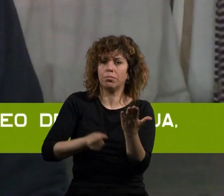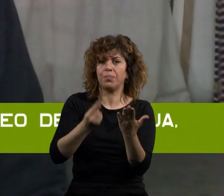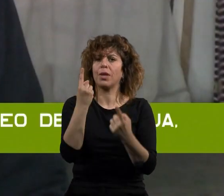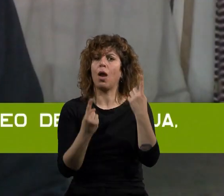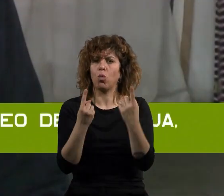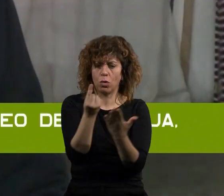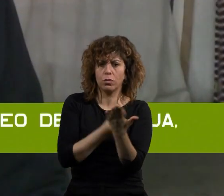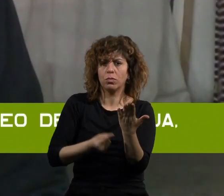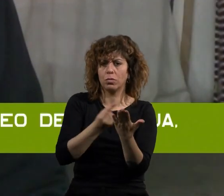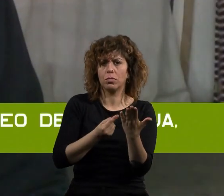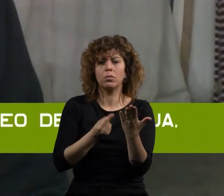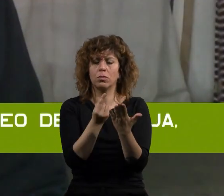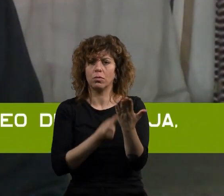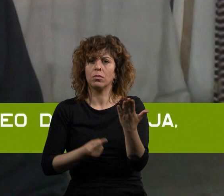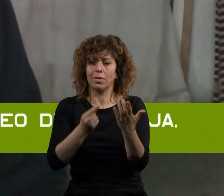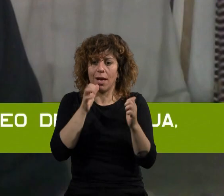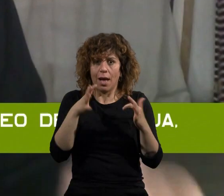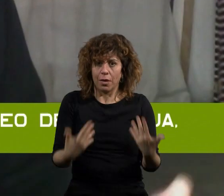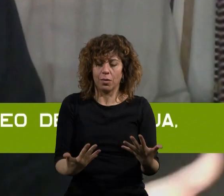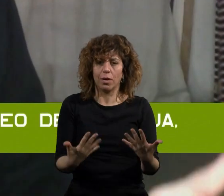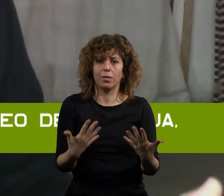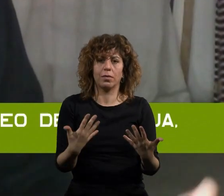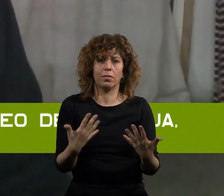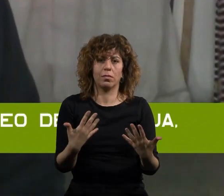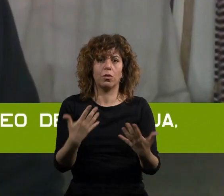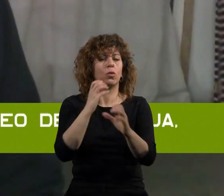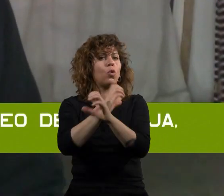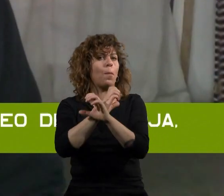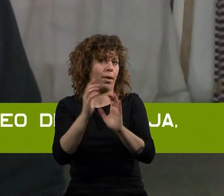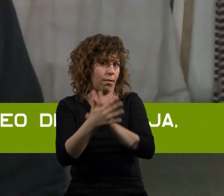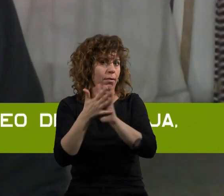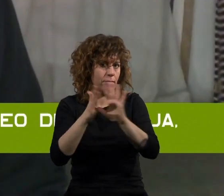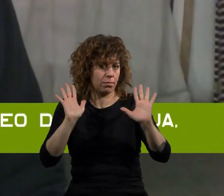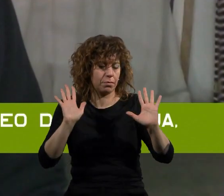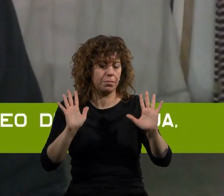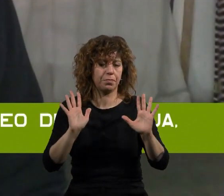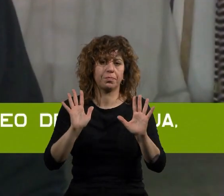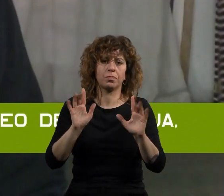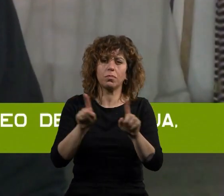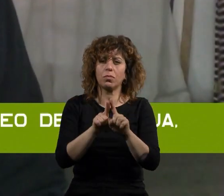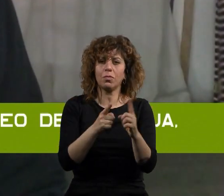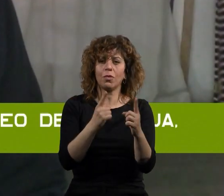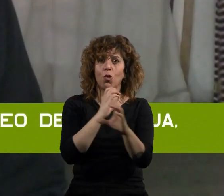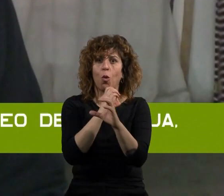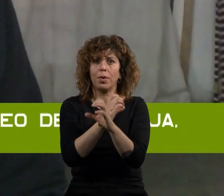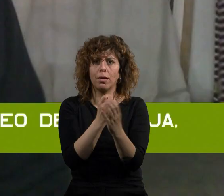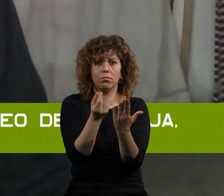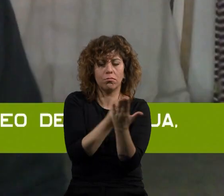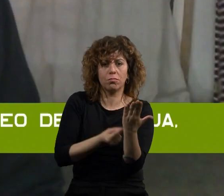autores y autoras en estos momentos que están haciendo, en concreto en cómic, ¿no? Obras